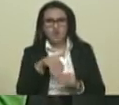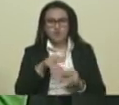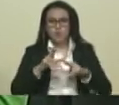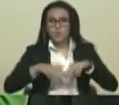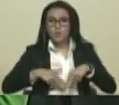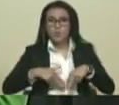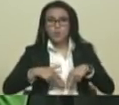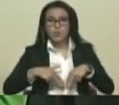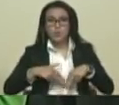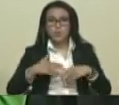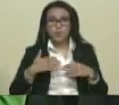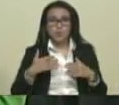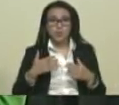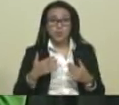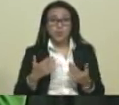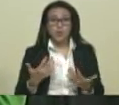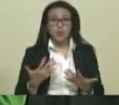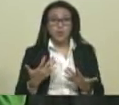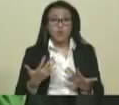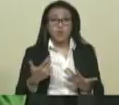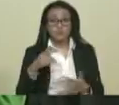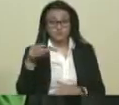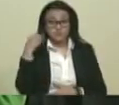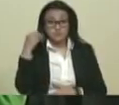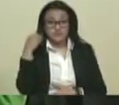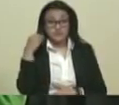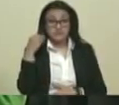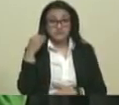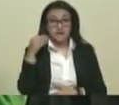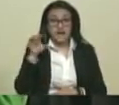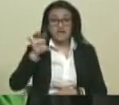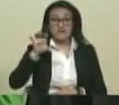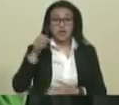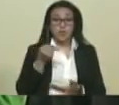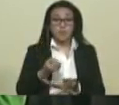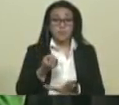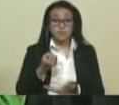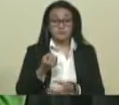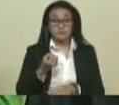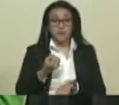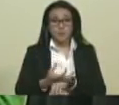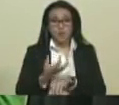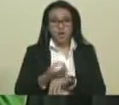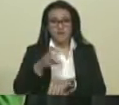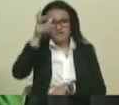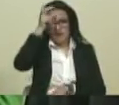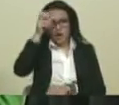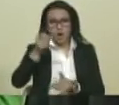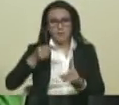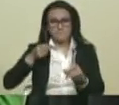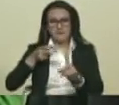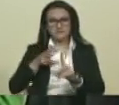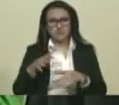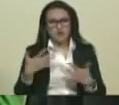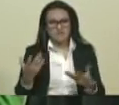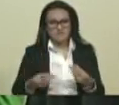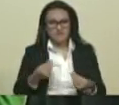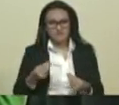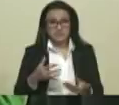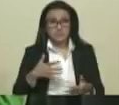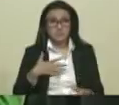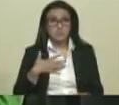a esta hora y también qué se piensa hacer para los estados Monagas, Falcón y Amazonas, como usted ha dicho, quizás se